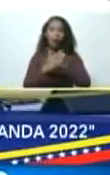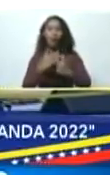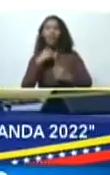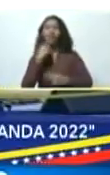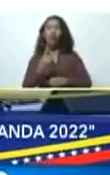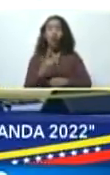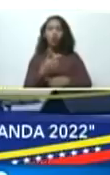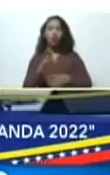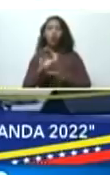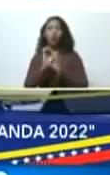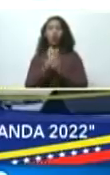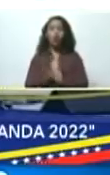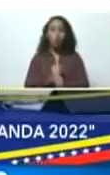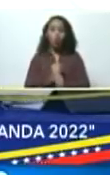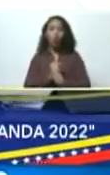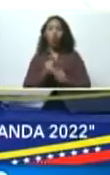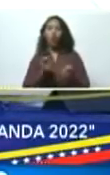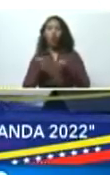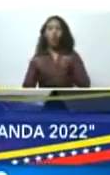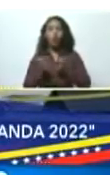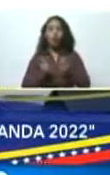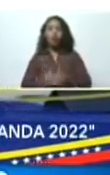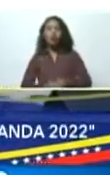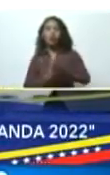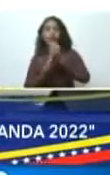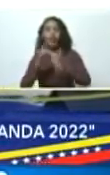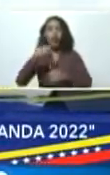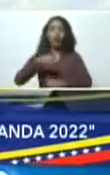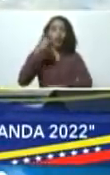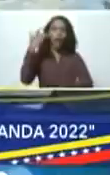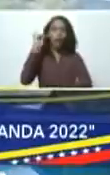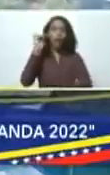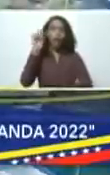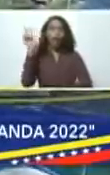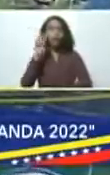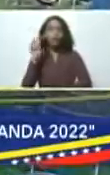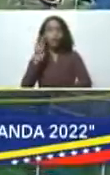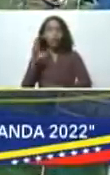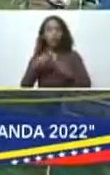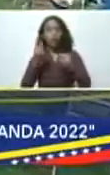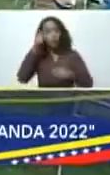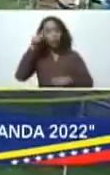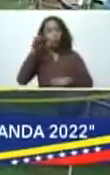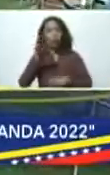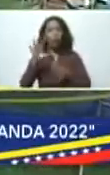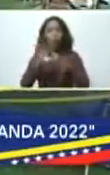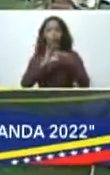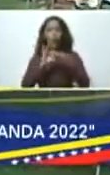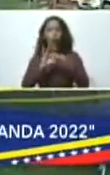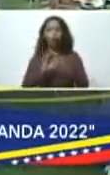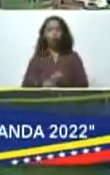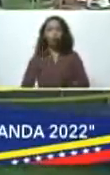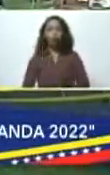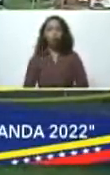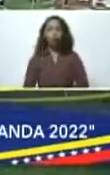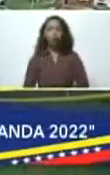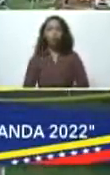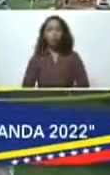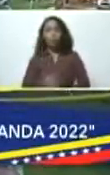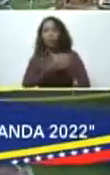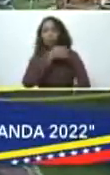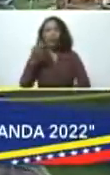el mando, como lo tienen en Venezuela todo nuestro pueblo unido.